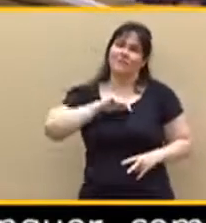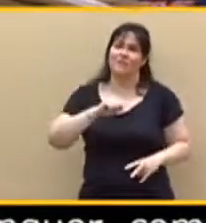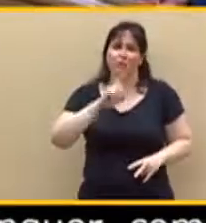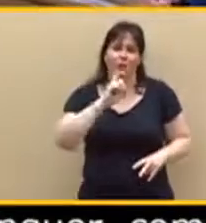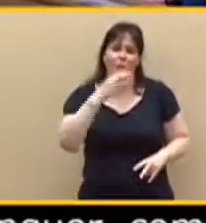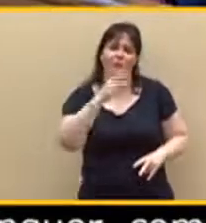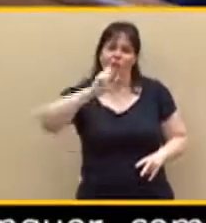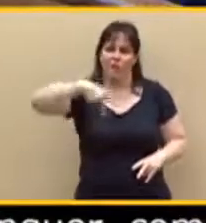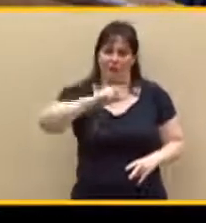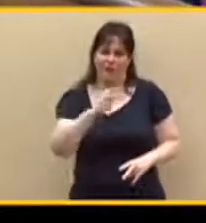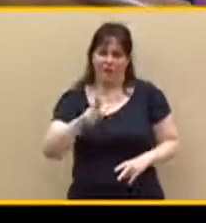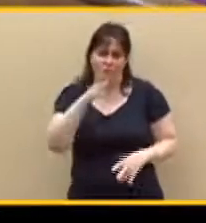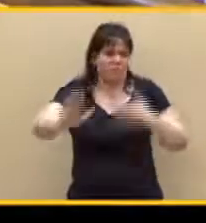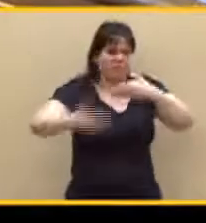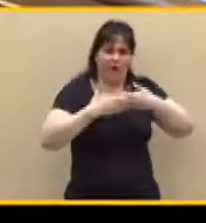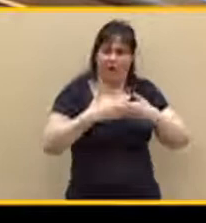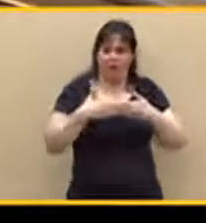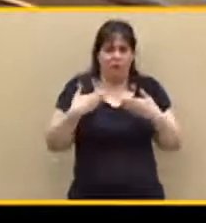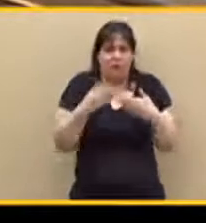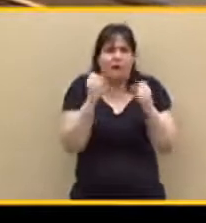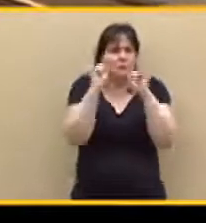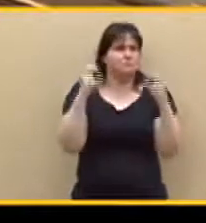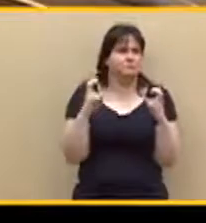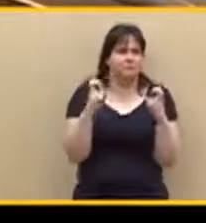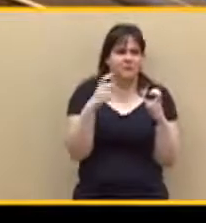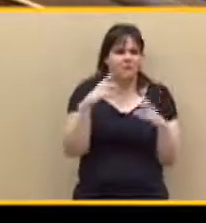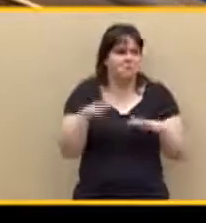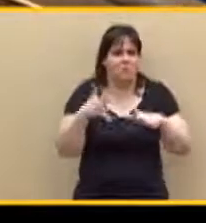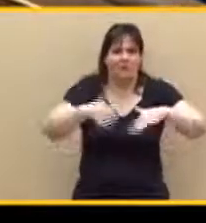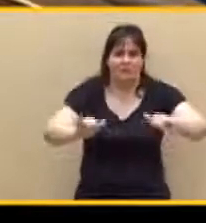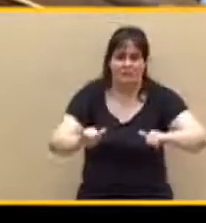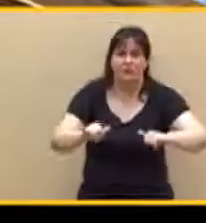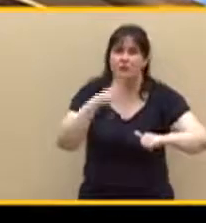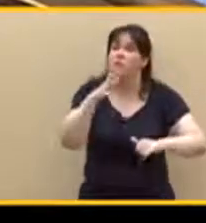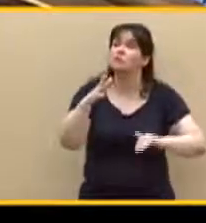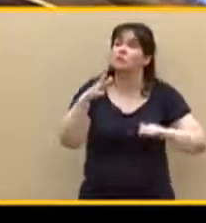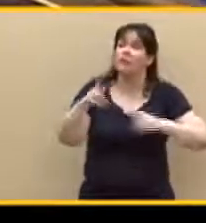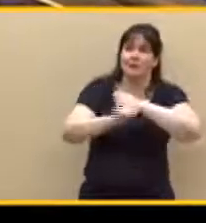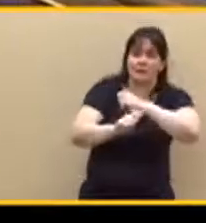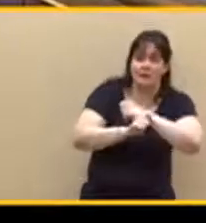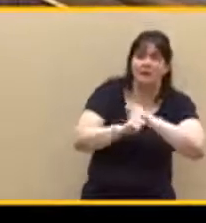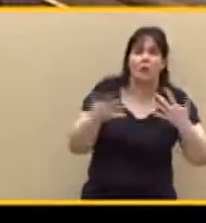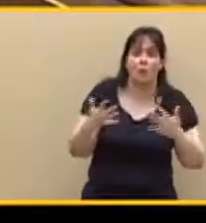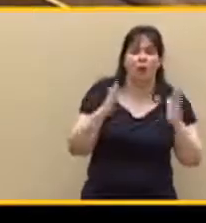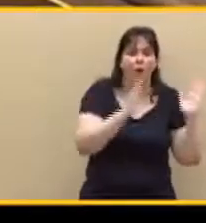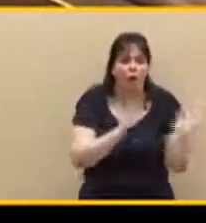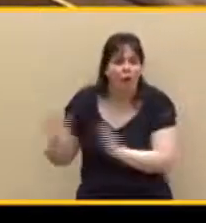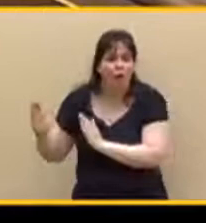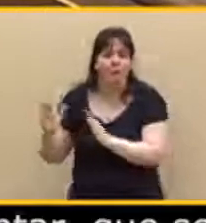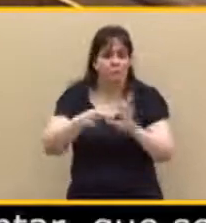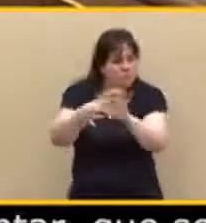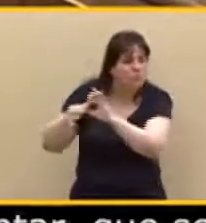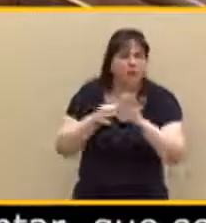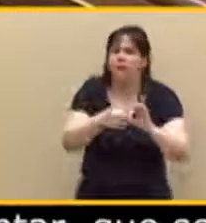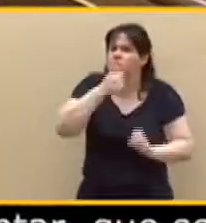su estrategia es orden, unidad y aguantar. Que se descubra lo menos posible